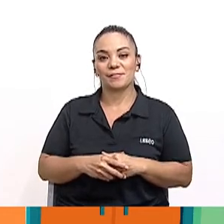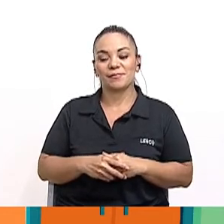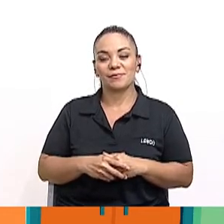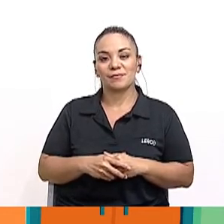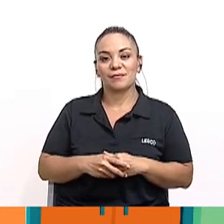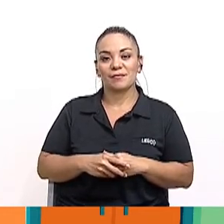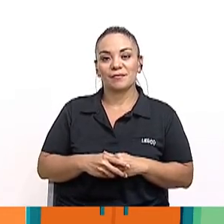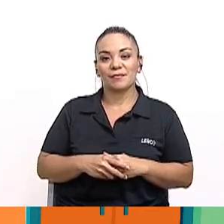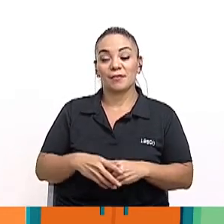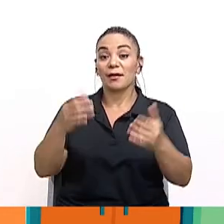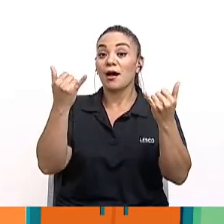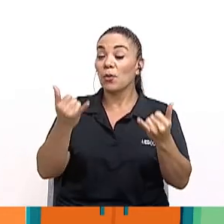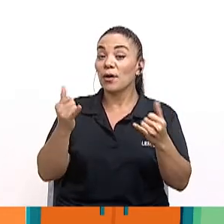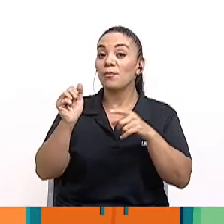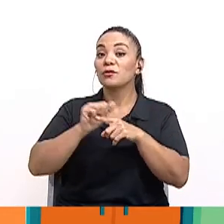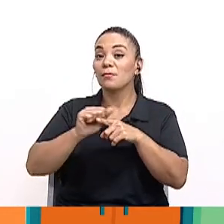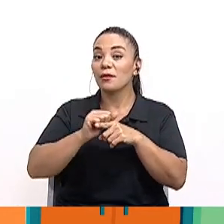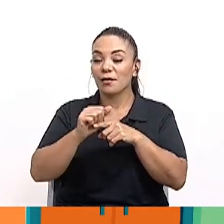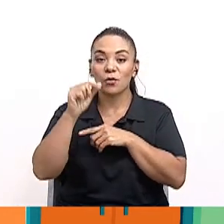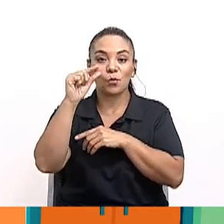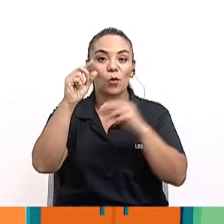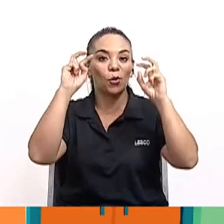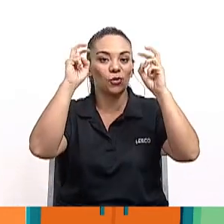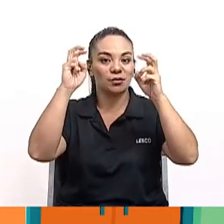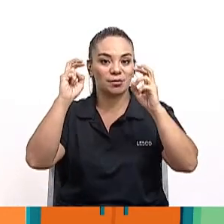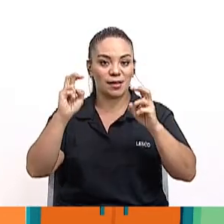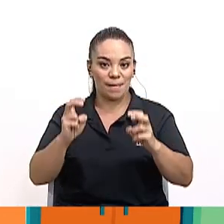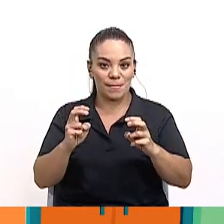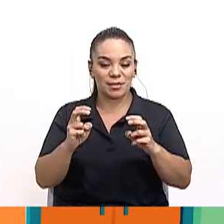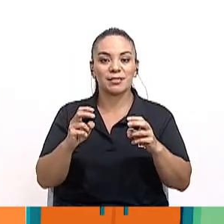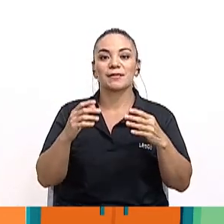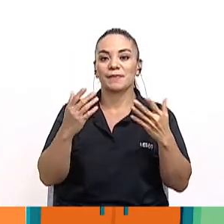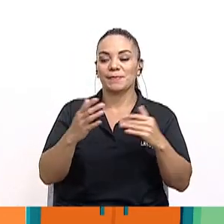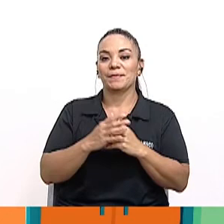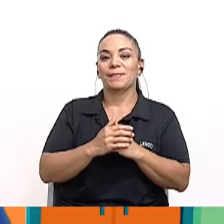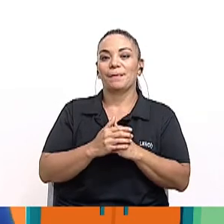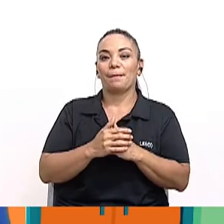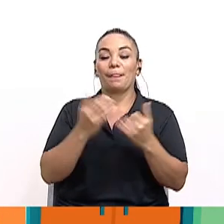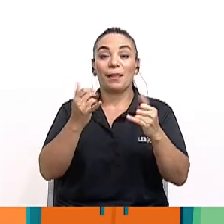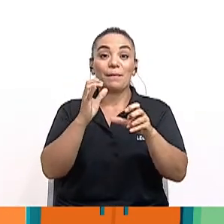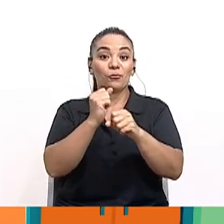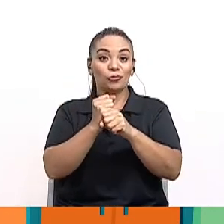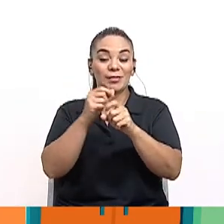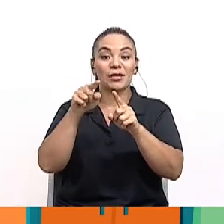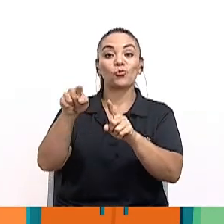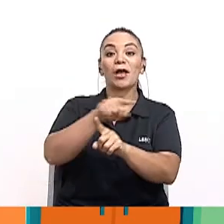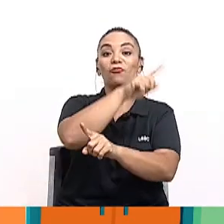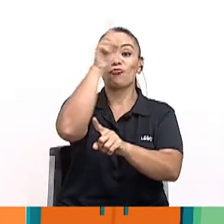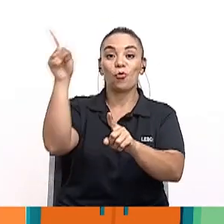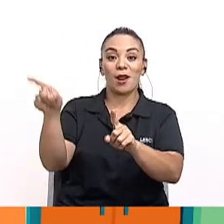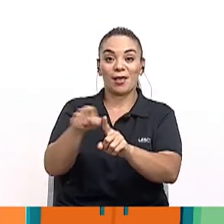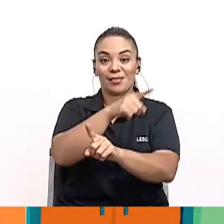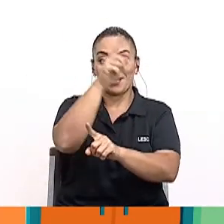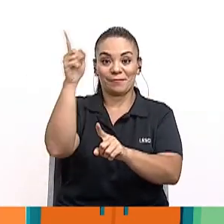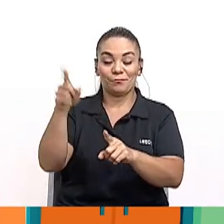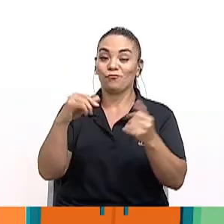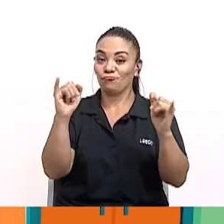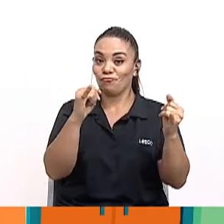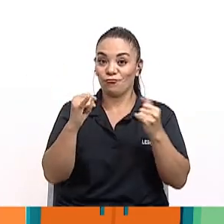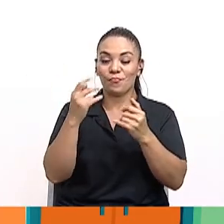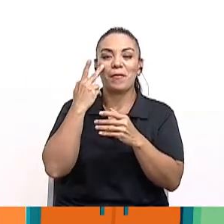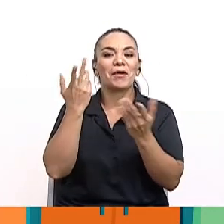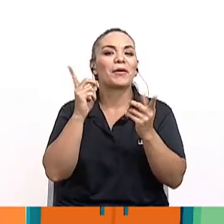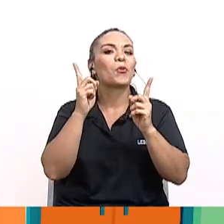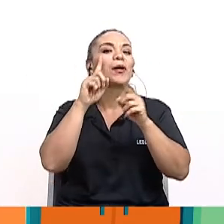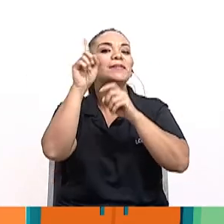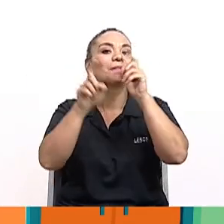a practicar un poco estos temas de la siguiente forma. Vamos a hacer una ruleta y vamos a girarla para ver qué preguntas